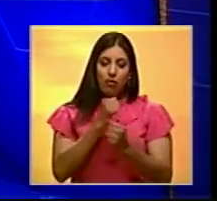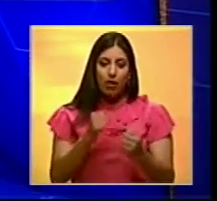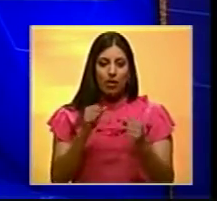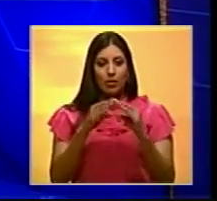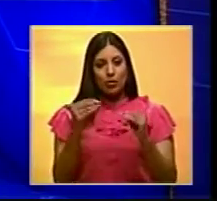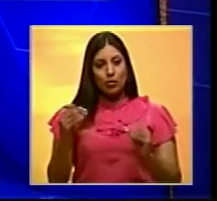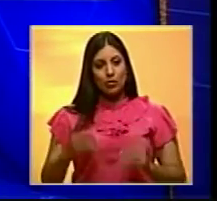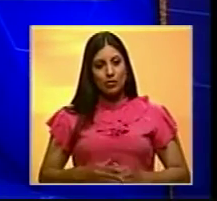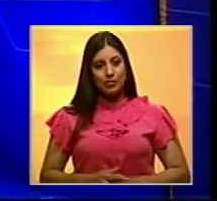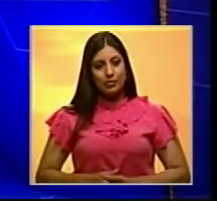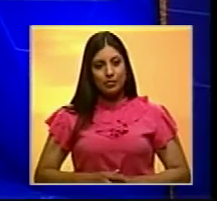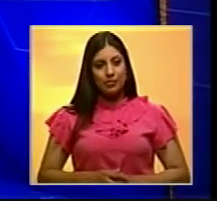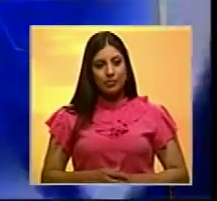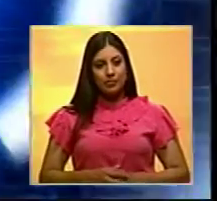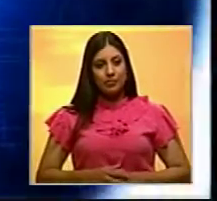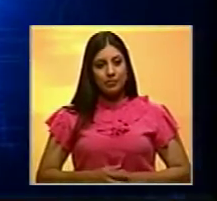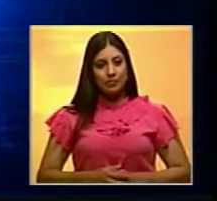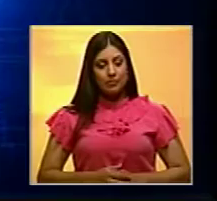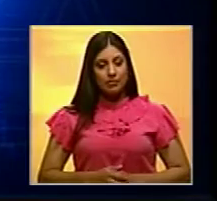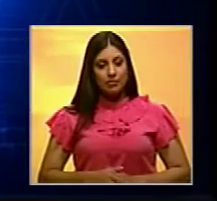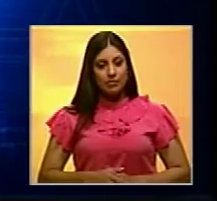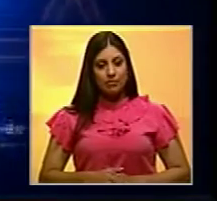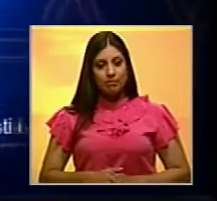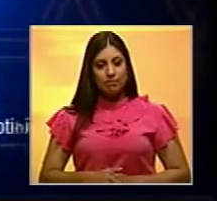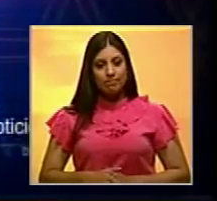fuerte abrazo para todos.